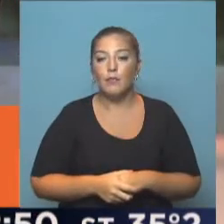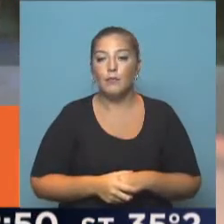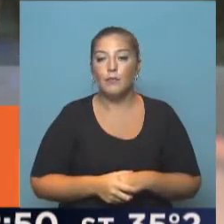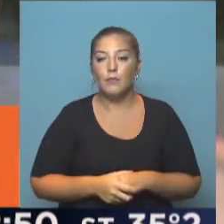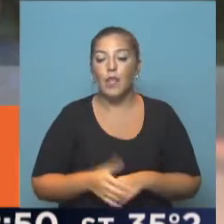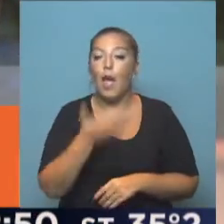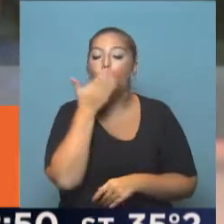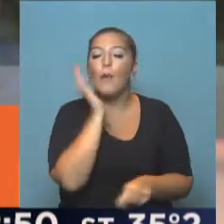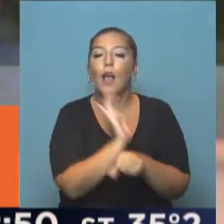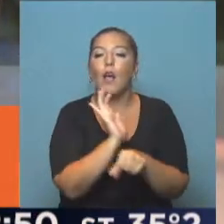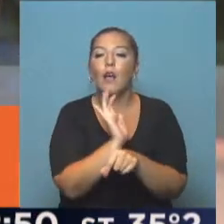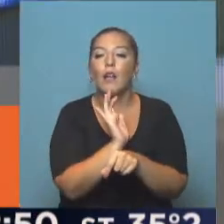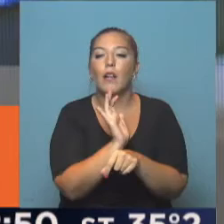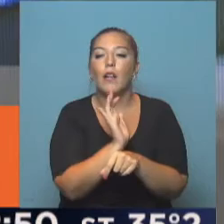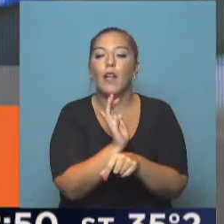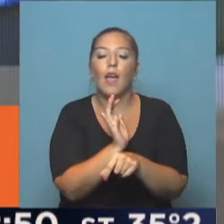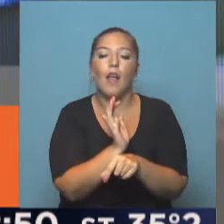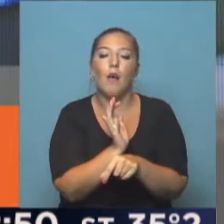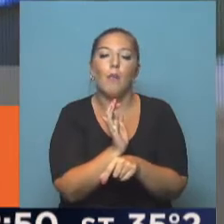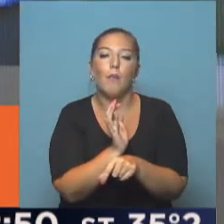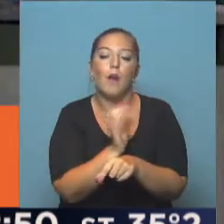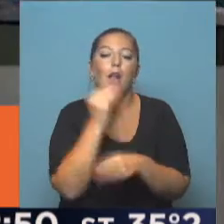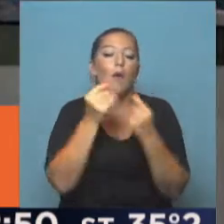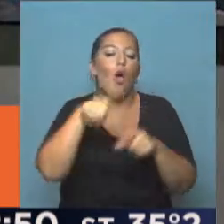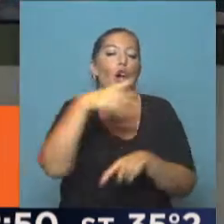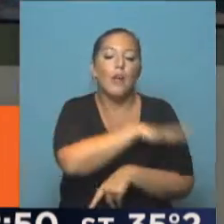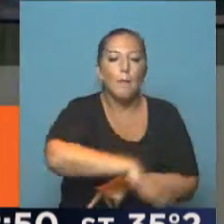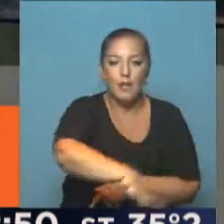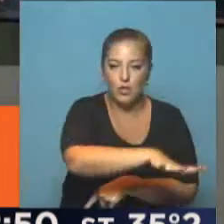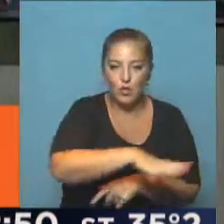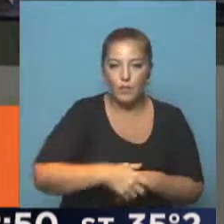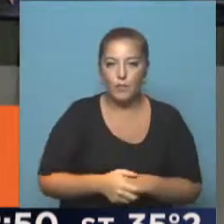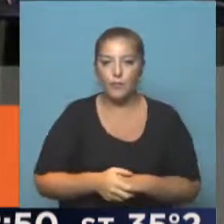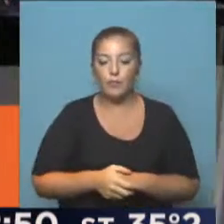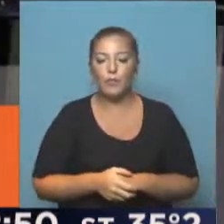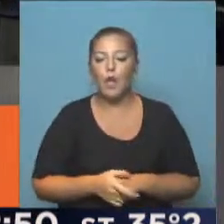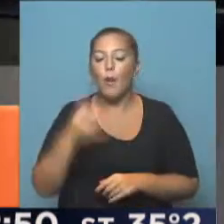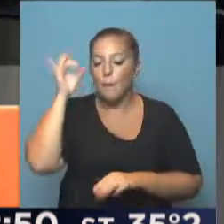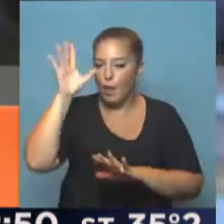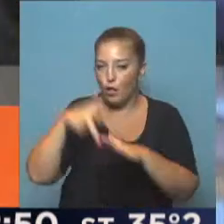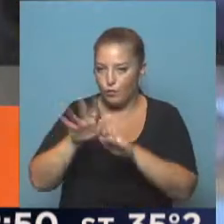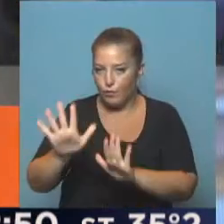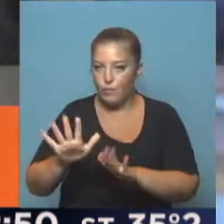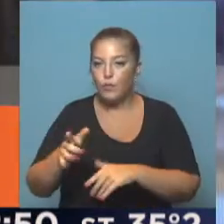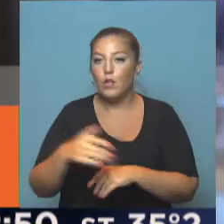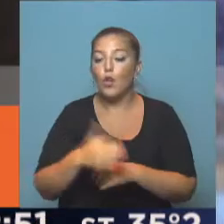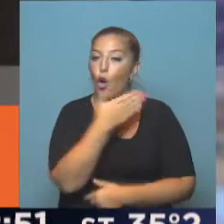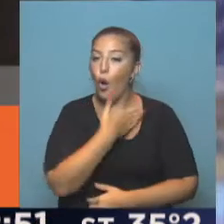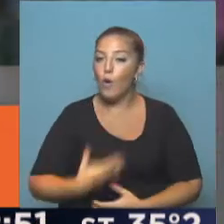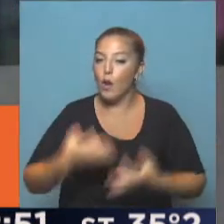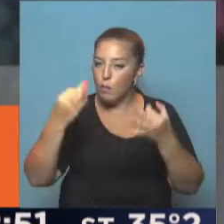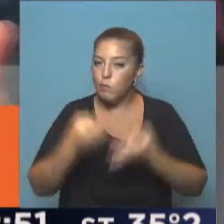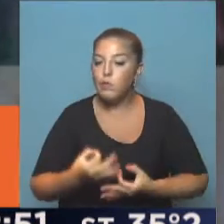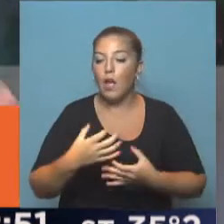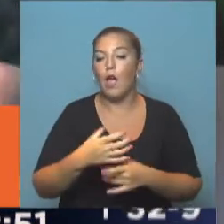Que hablan en nombre de los sectores populares. Ahora, Maristela, perdón, discúlpame la interrupción. Digamos, es un gobierno efectivamente de